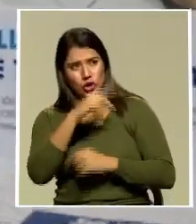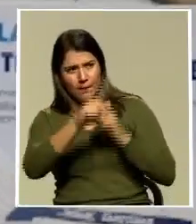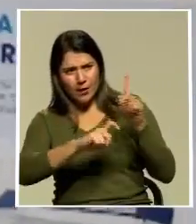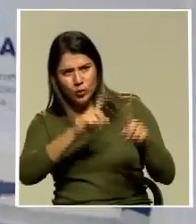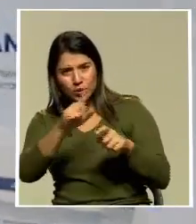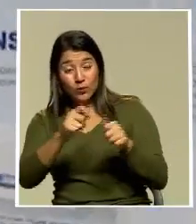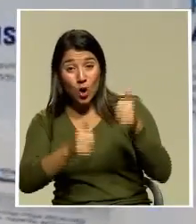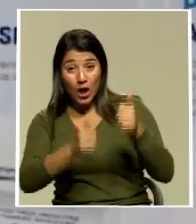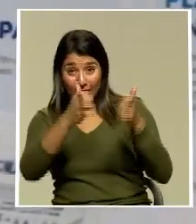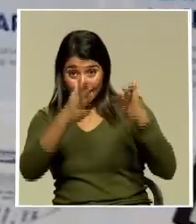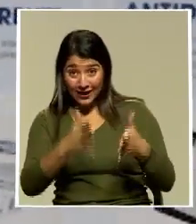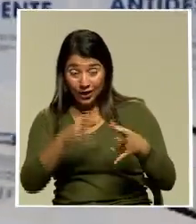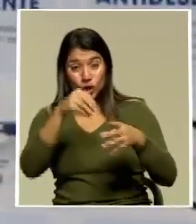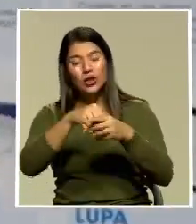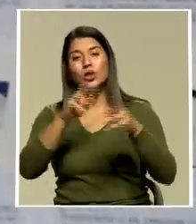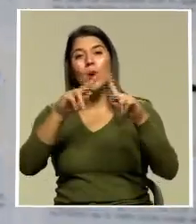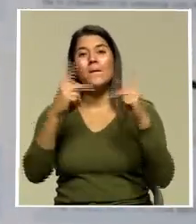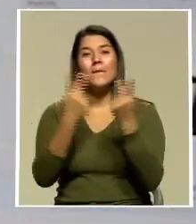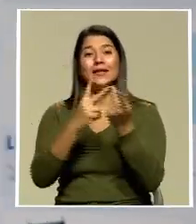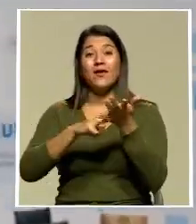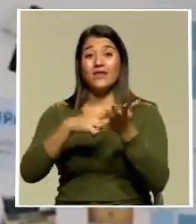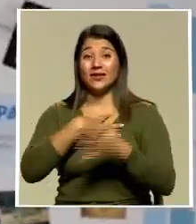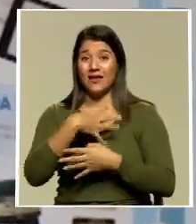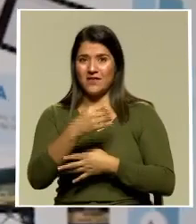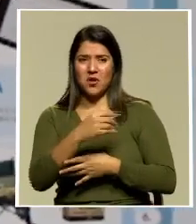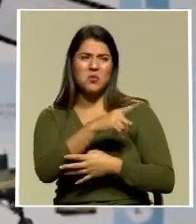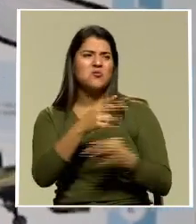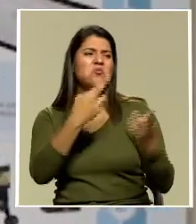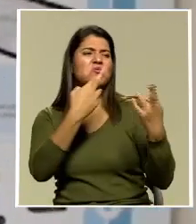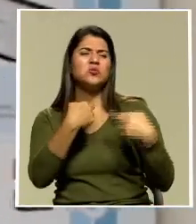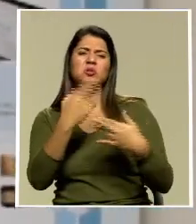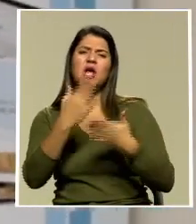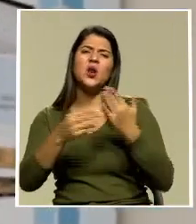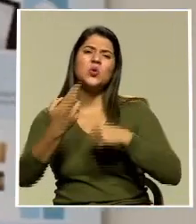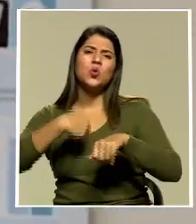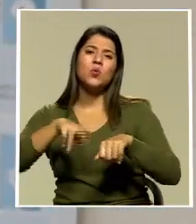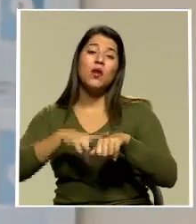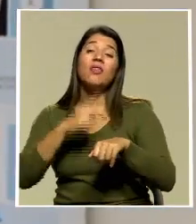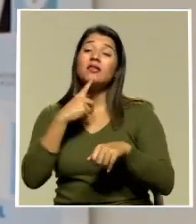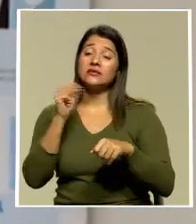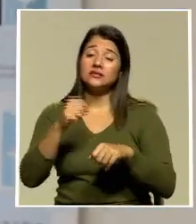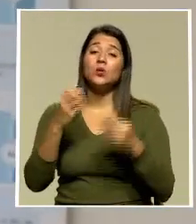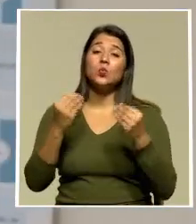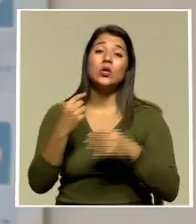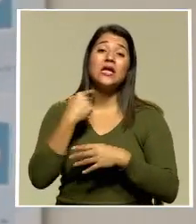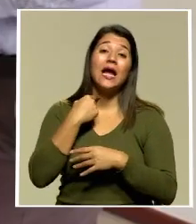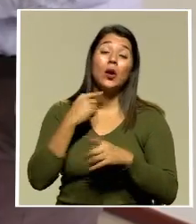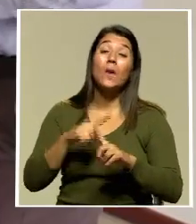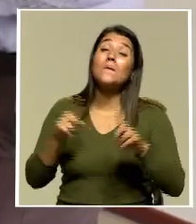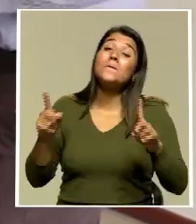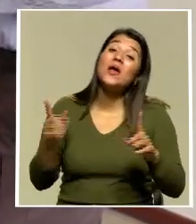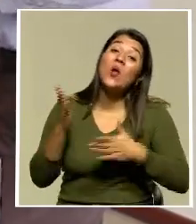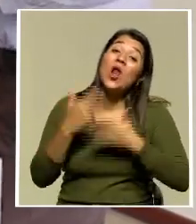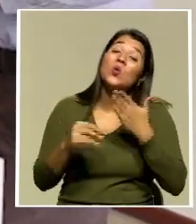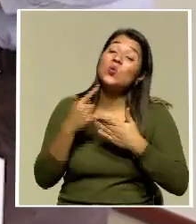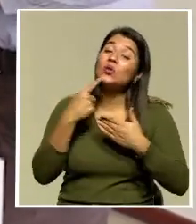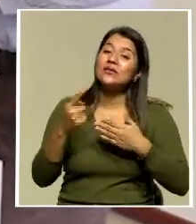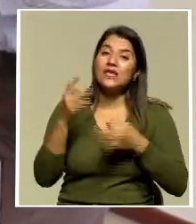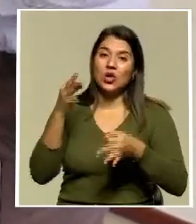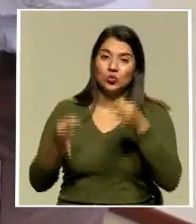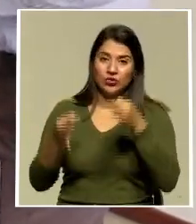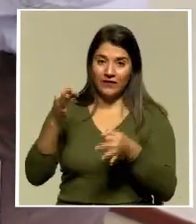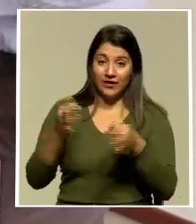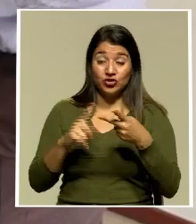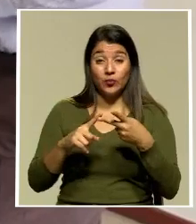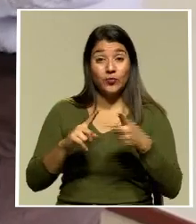este tema. El cuestionamiento tuvo una respuesta común: son montos muy altos. Sin embargo, unos justifican el porqué,